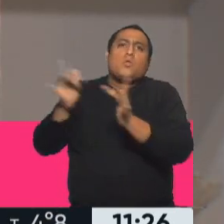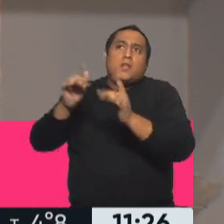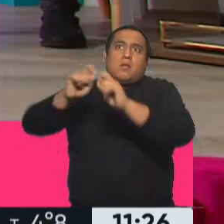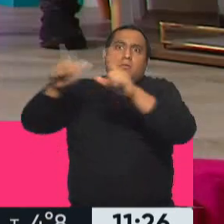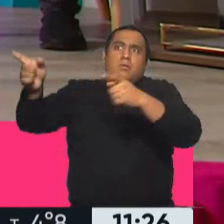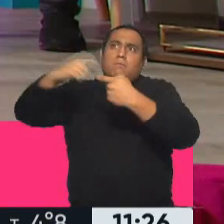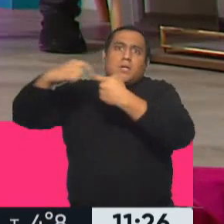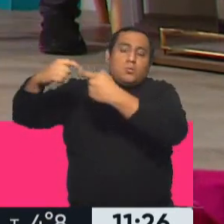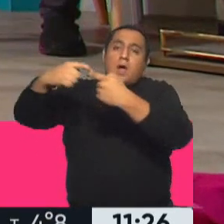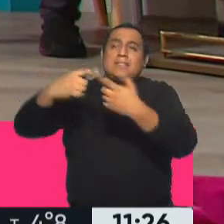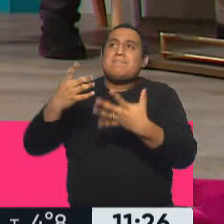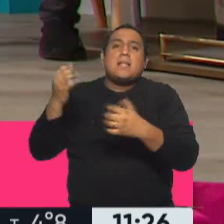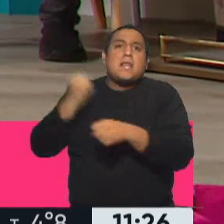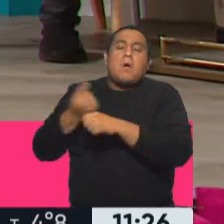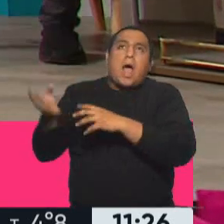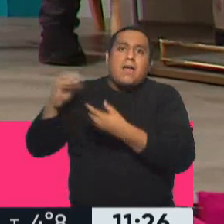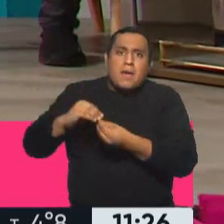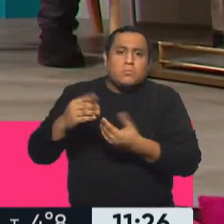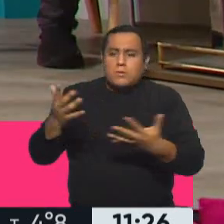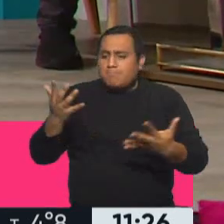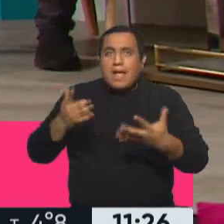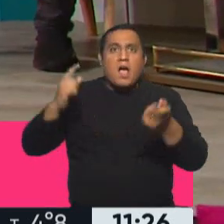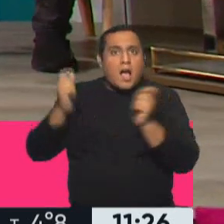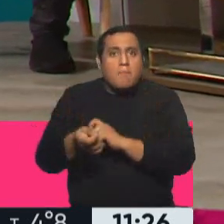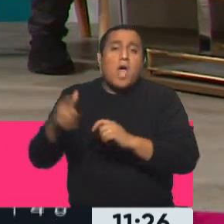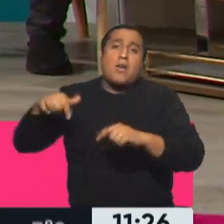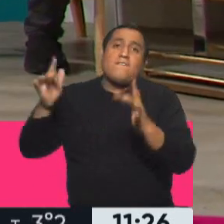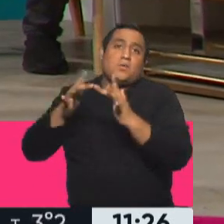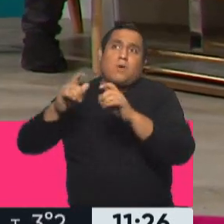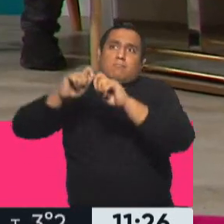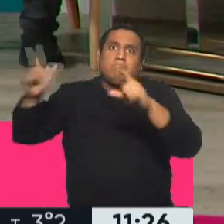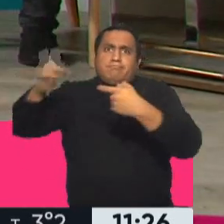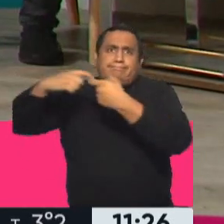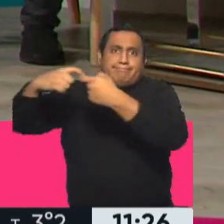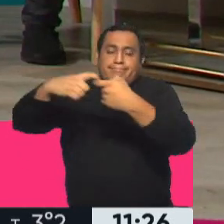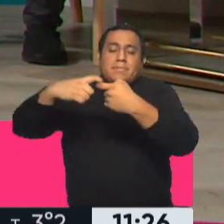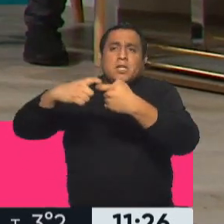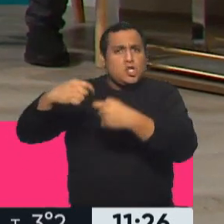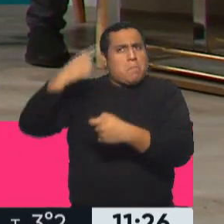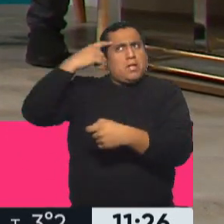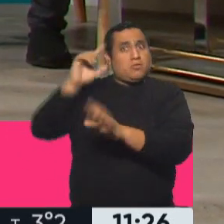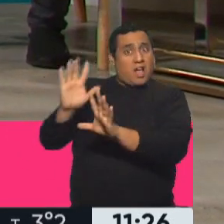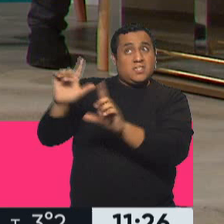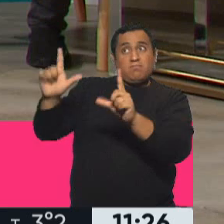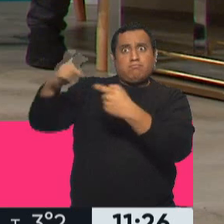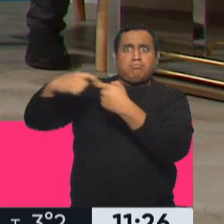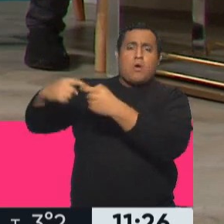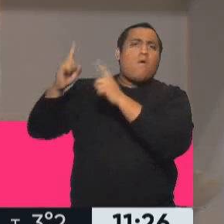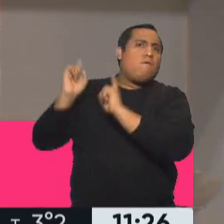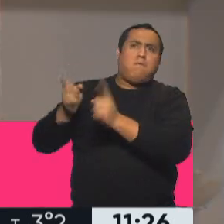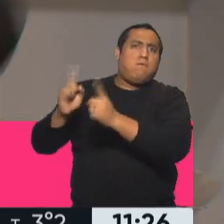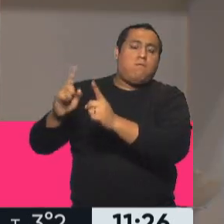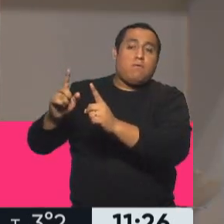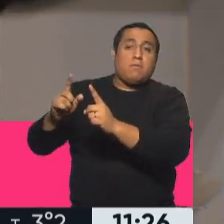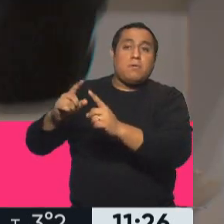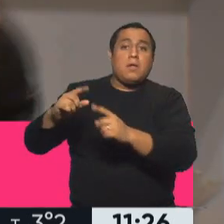todos en buscar qué pasó con esta virtualidad. Y yo creo que es algo que también va a quedar, porque vos podés hacer,